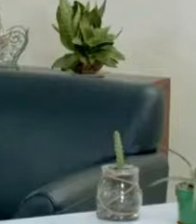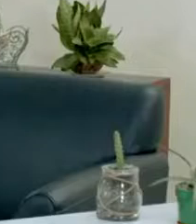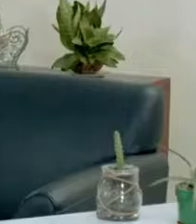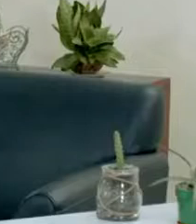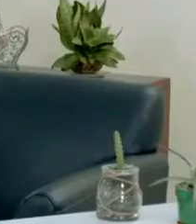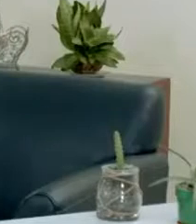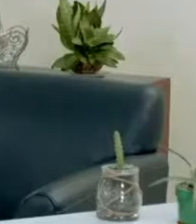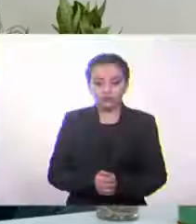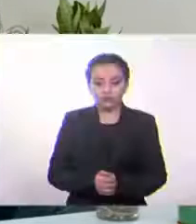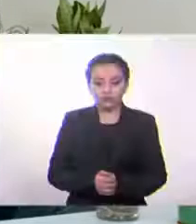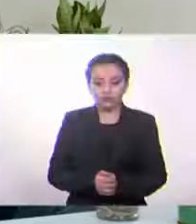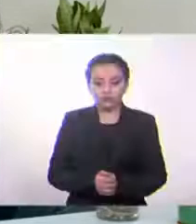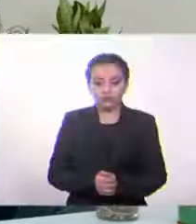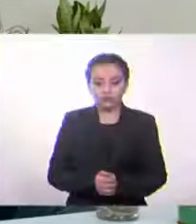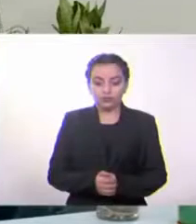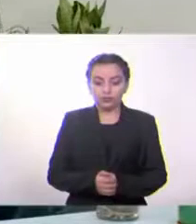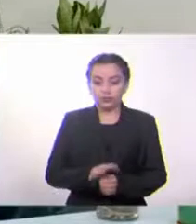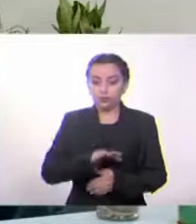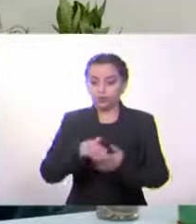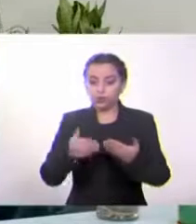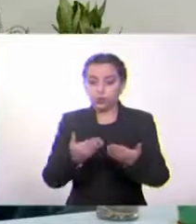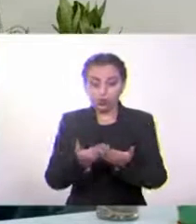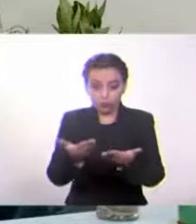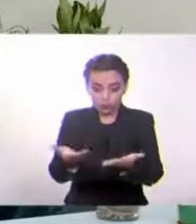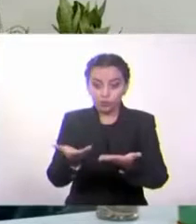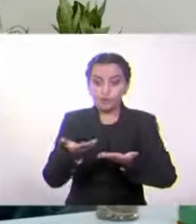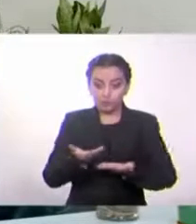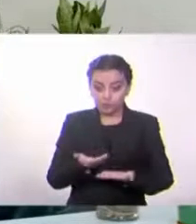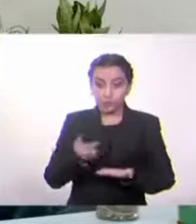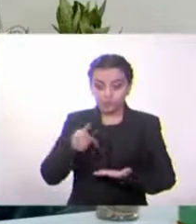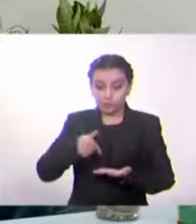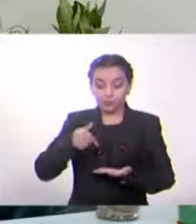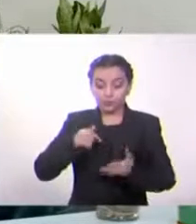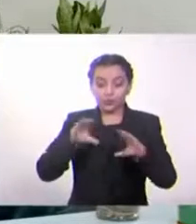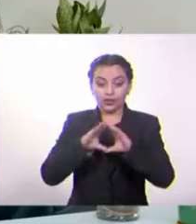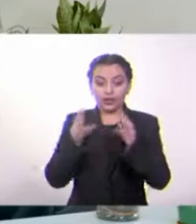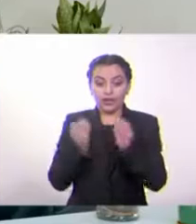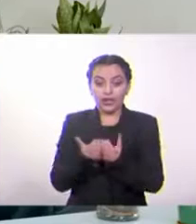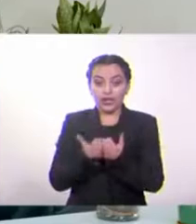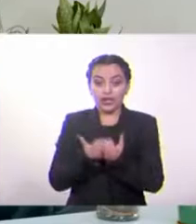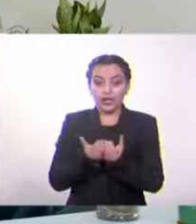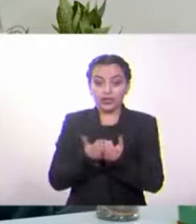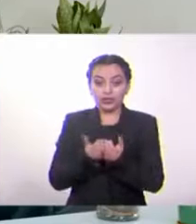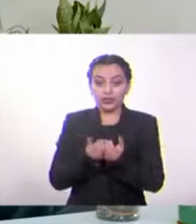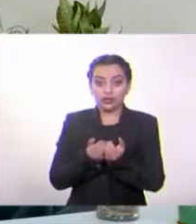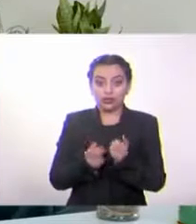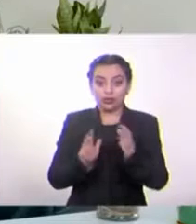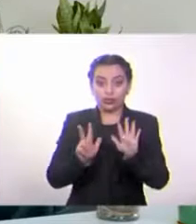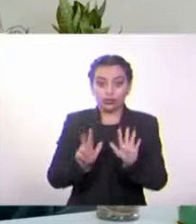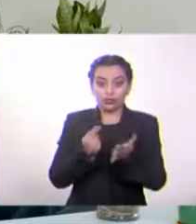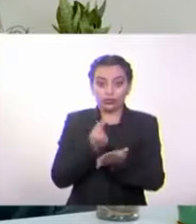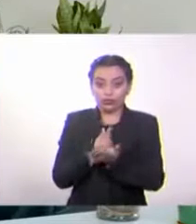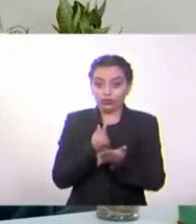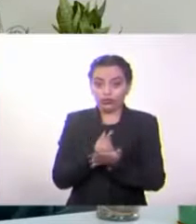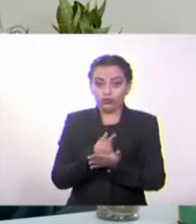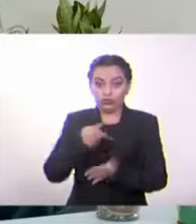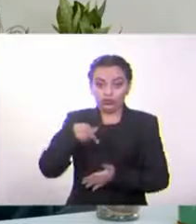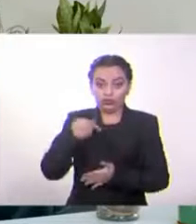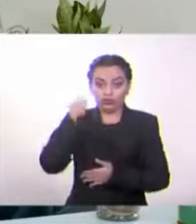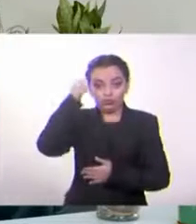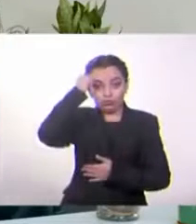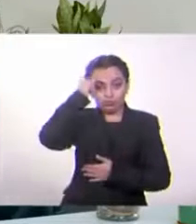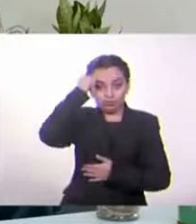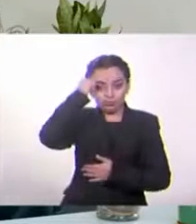Sean todas y todos bienvenidos a una nueva clase de lenguaje y literatura de octavo grado, en la que estudiaremos el mito.